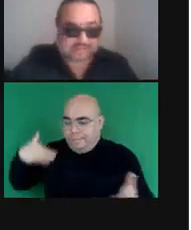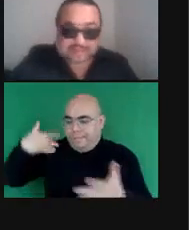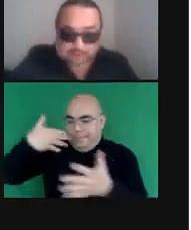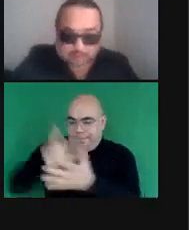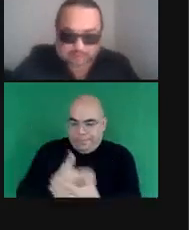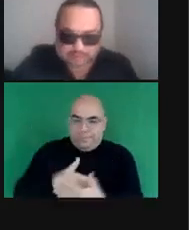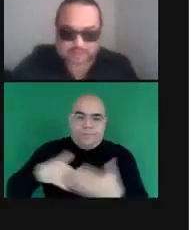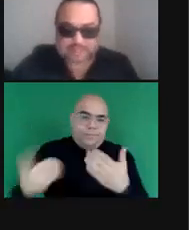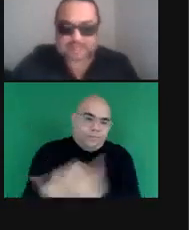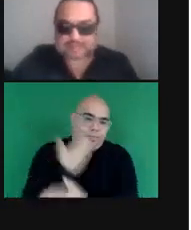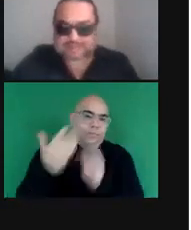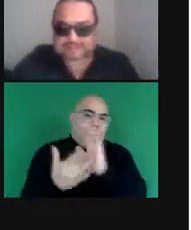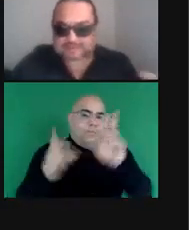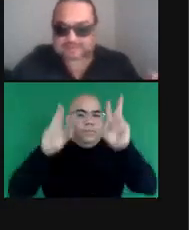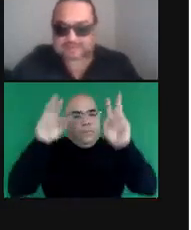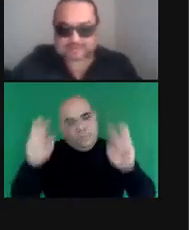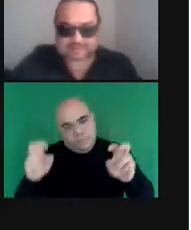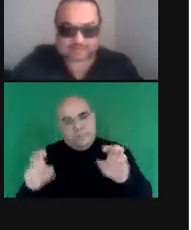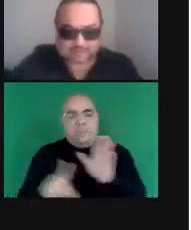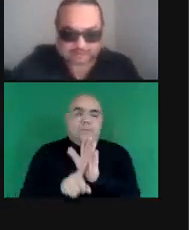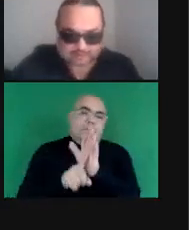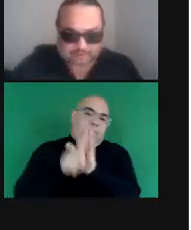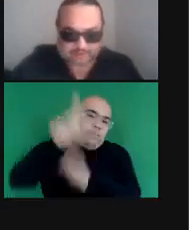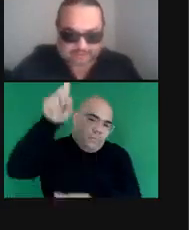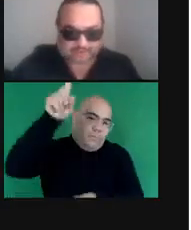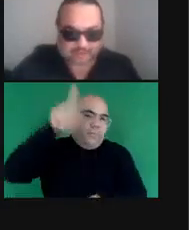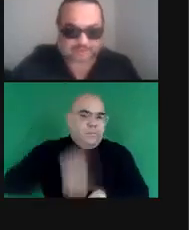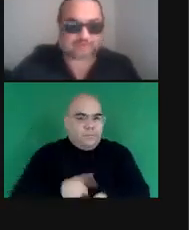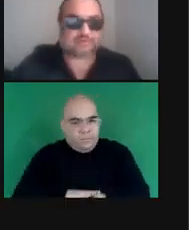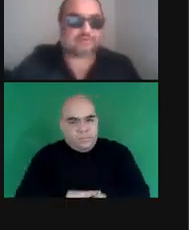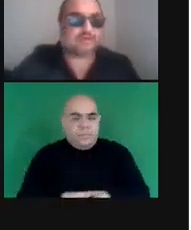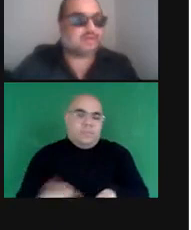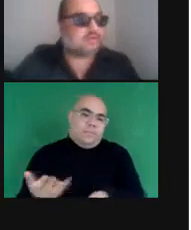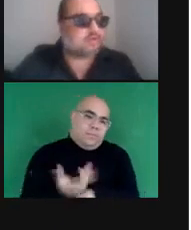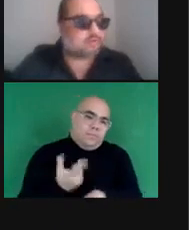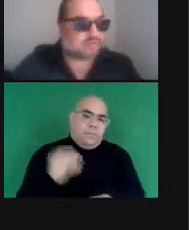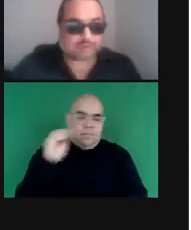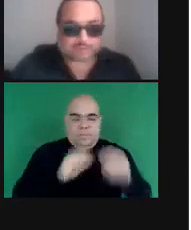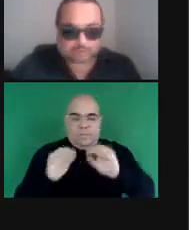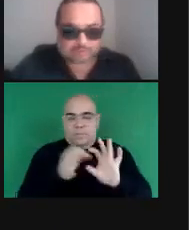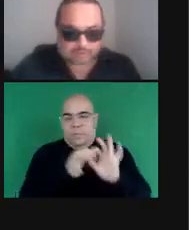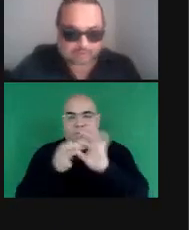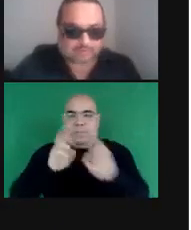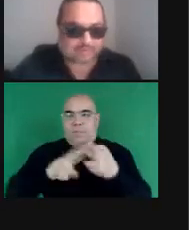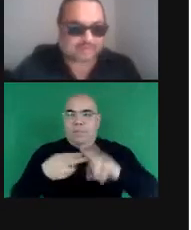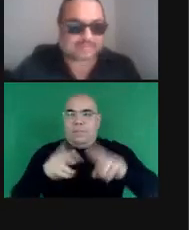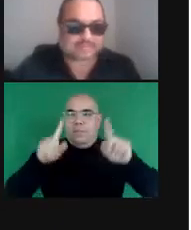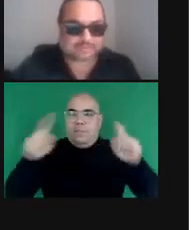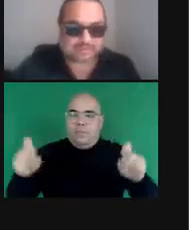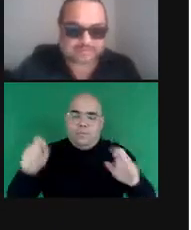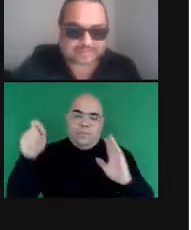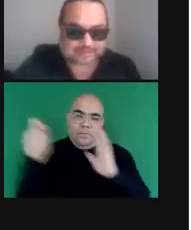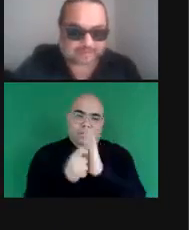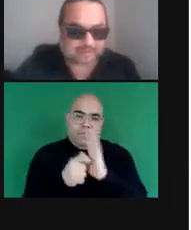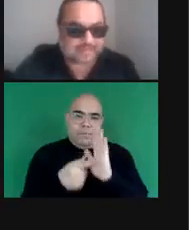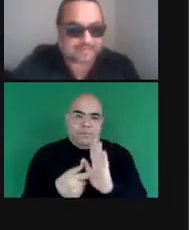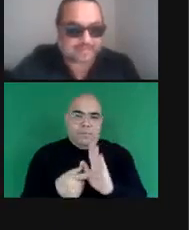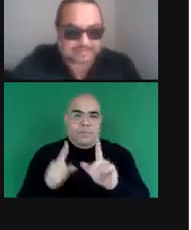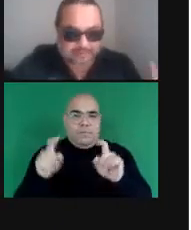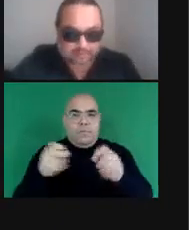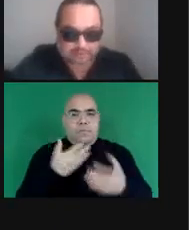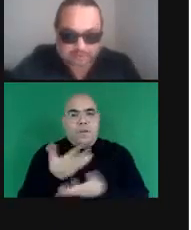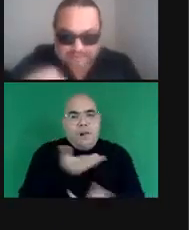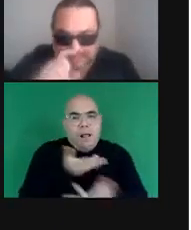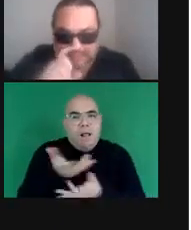mis desarrollos artísticos y arquitectónicos correlacionados con nuestro asunto en el que estamos conversando.